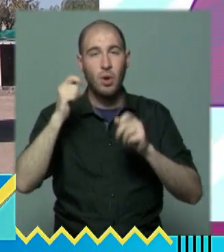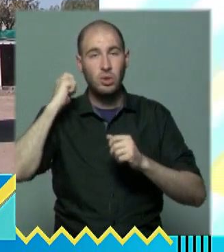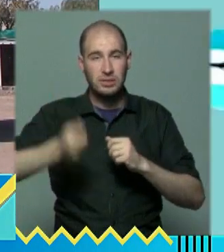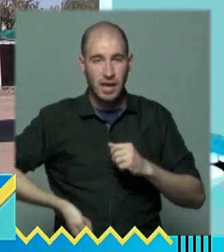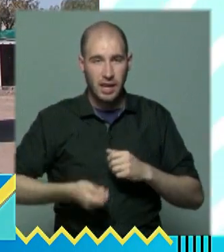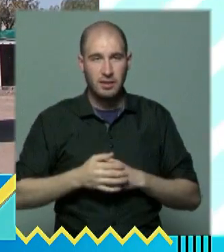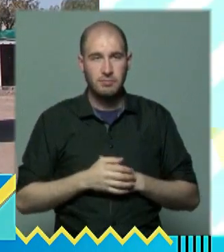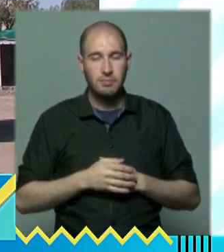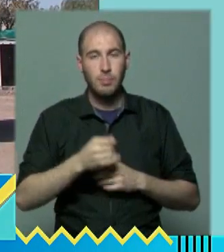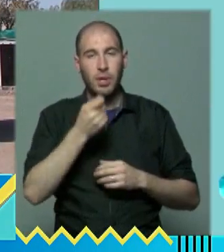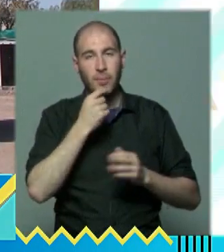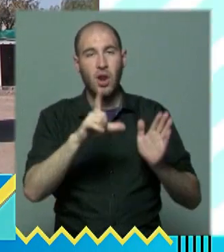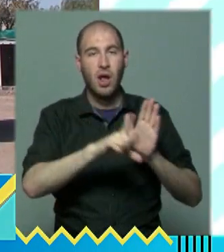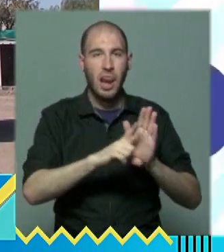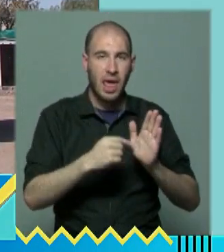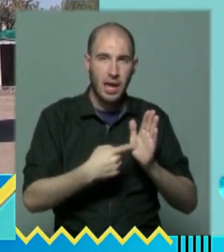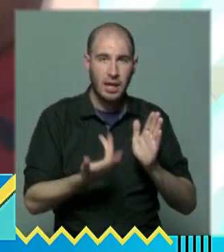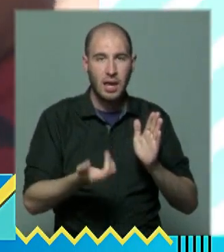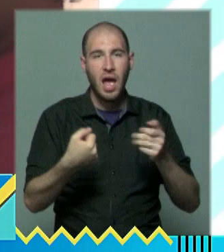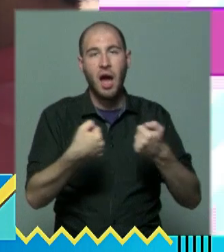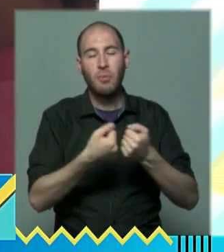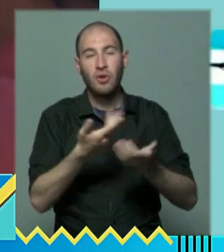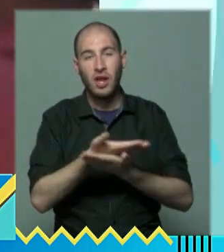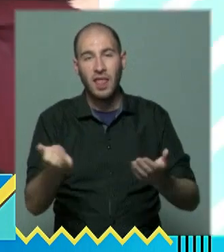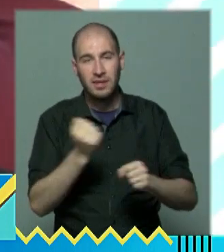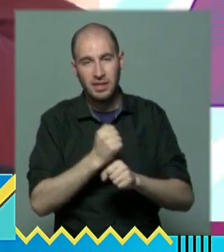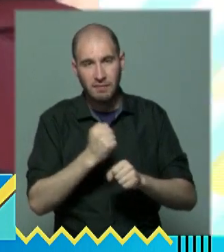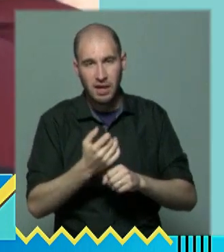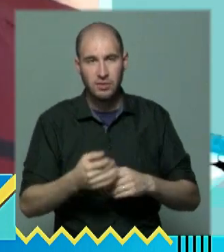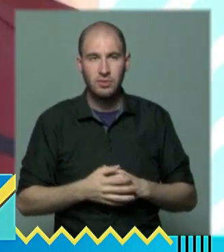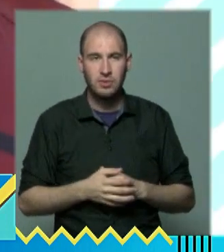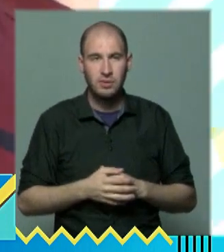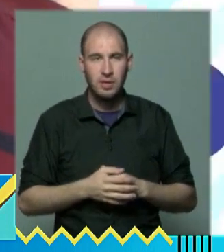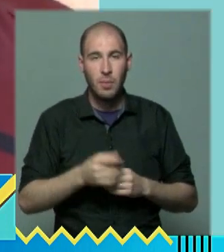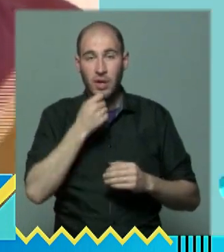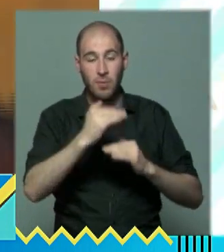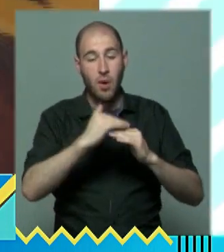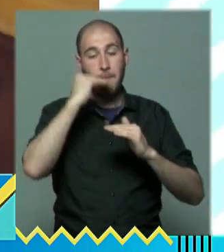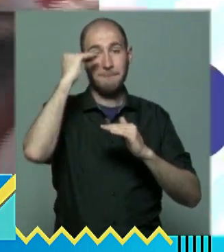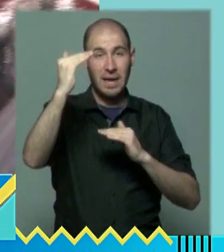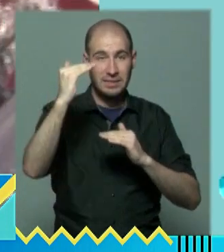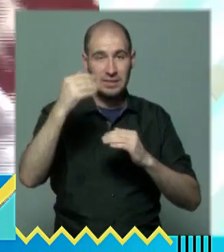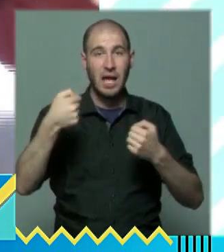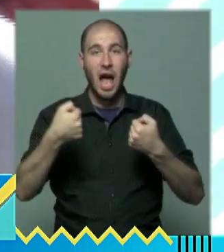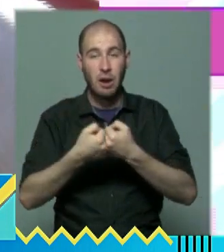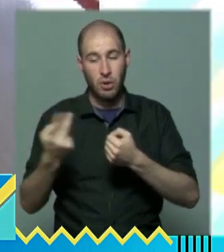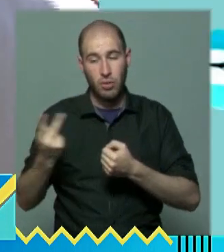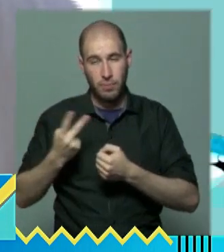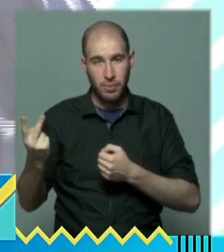decir, ley, convenio colectivo de trabajo. Si por encima de eso, con un acuerdo entre